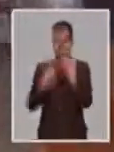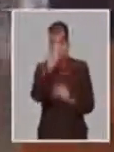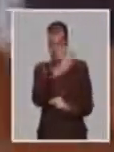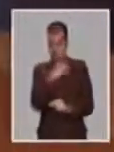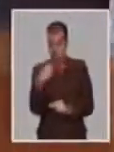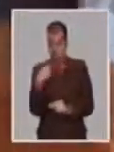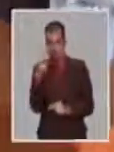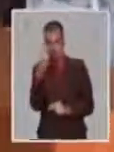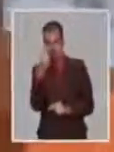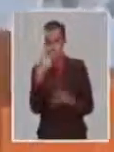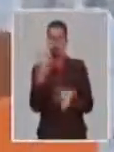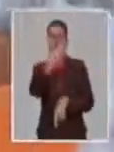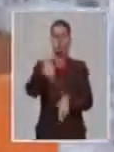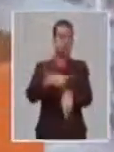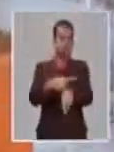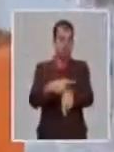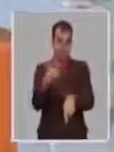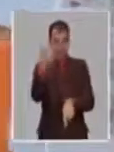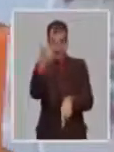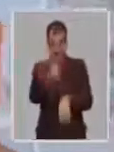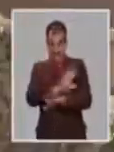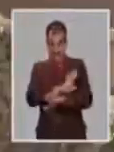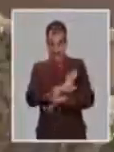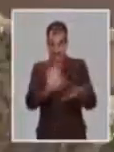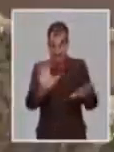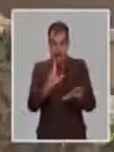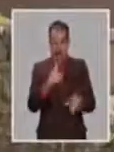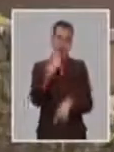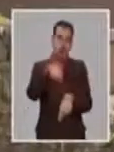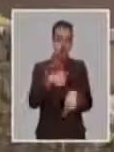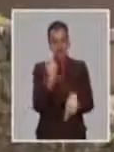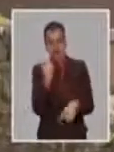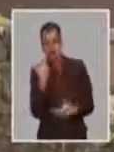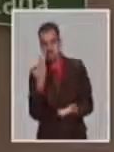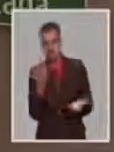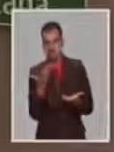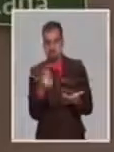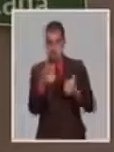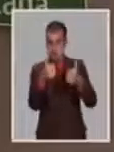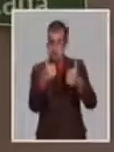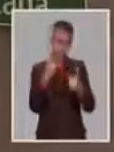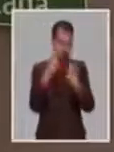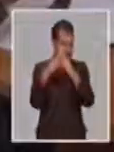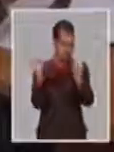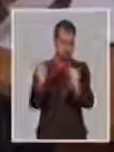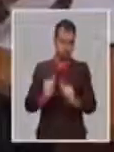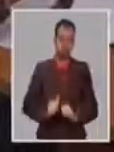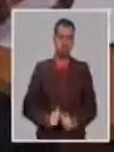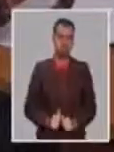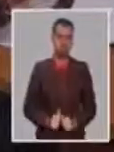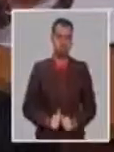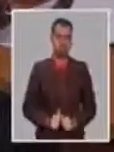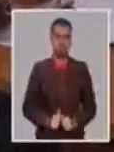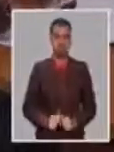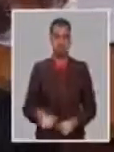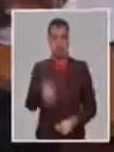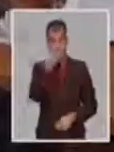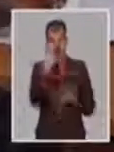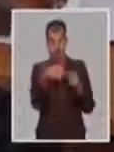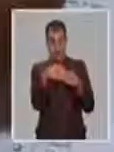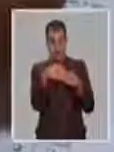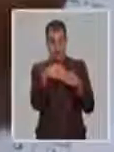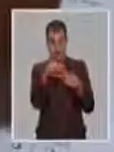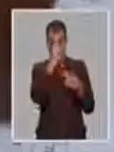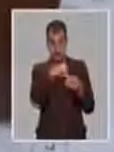en observación por espacios de 1 hora tras la administración de cada dosis. Mientras, en los consultorios médicos se procede a la selección